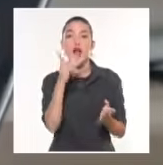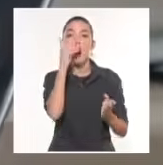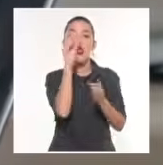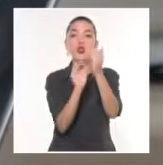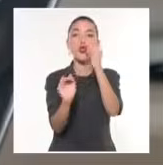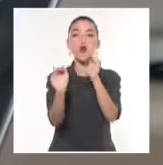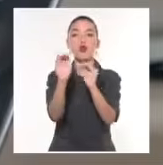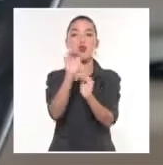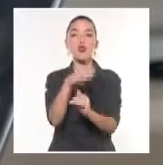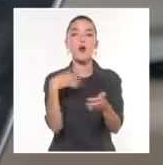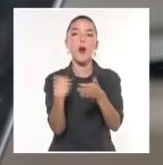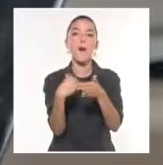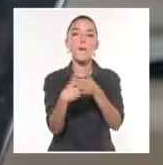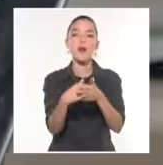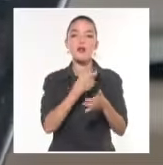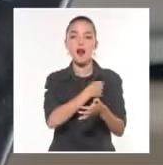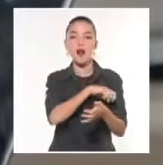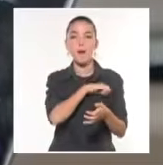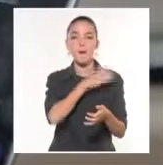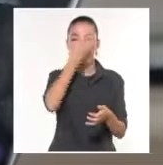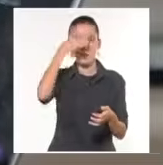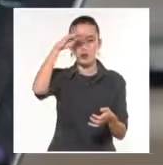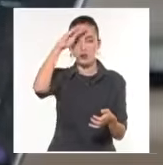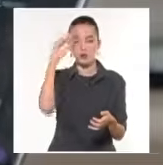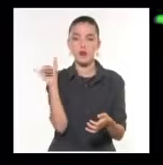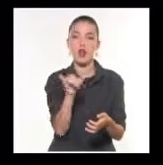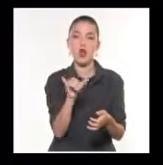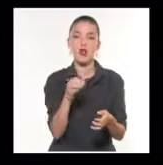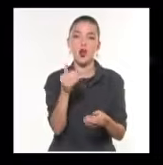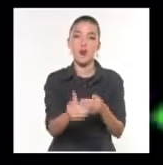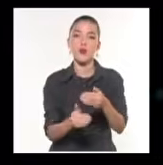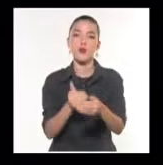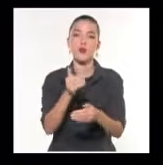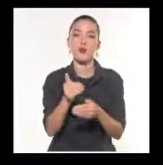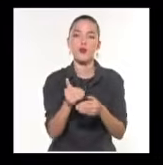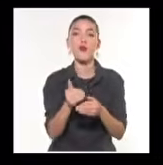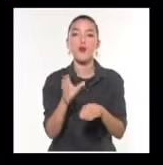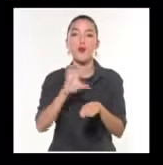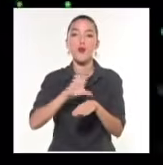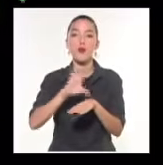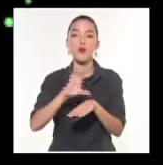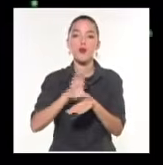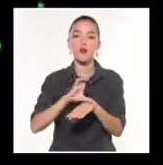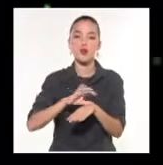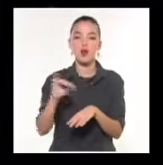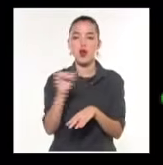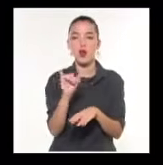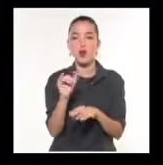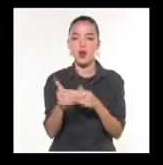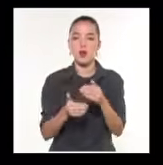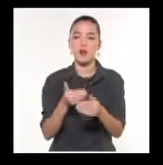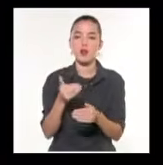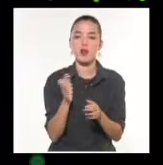Cuba permitió el acceso a recursos computacionales y servicios necesarios para este proyecto, que será una familia de modelos